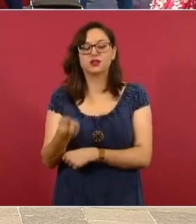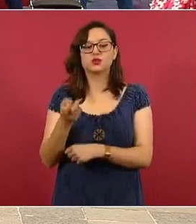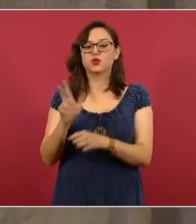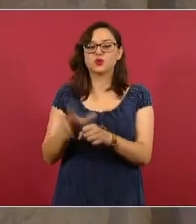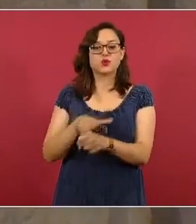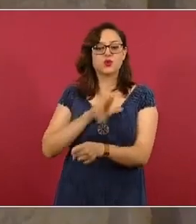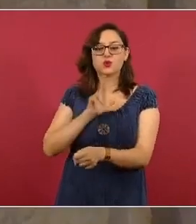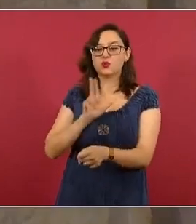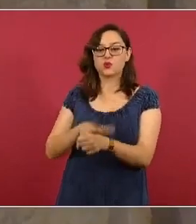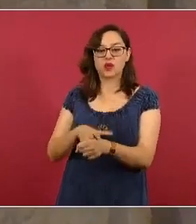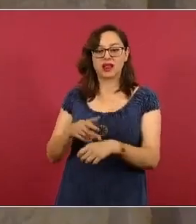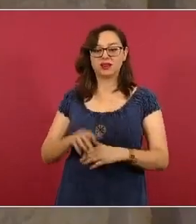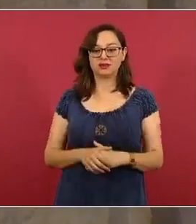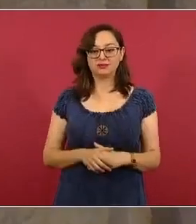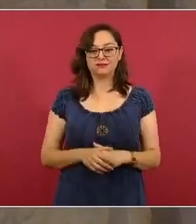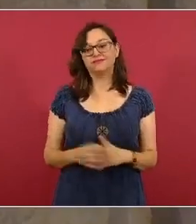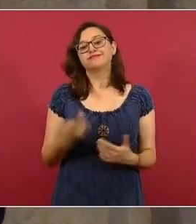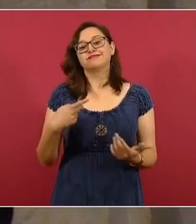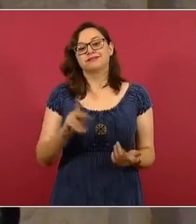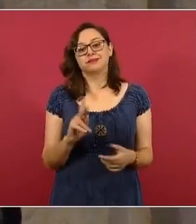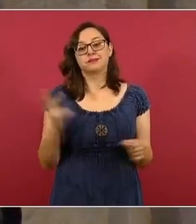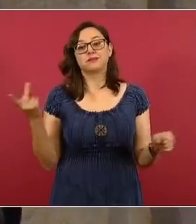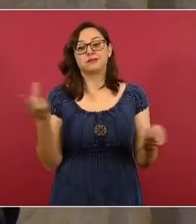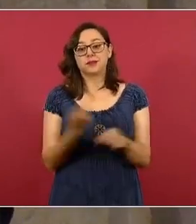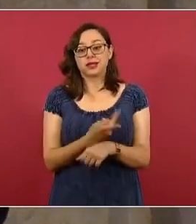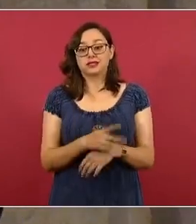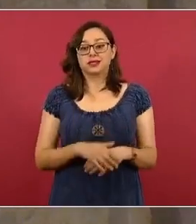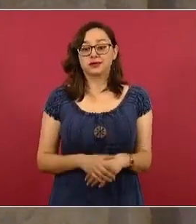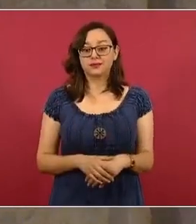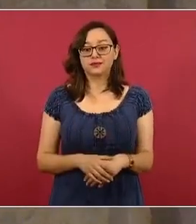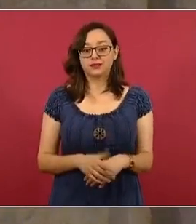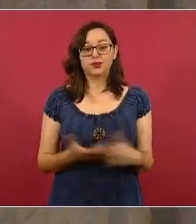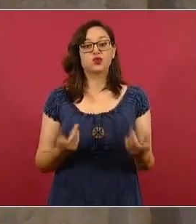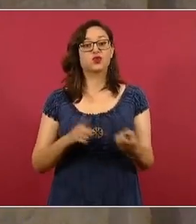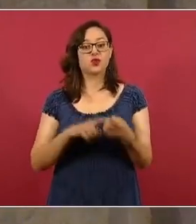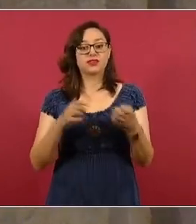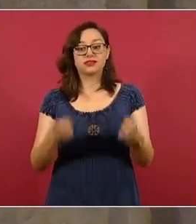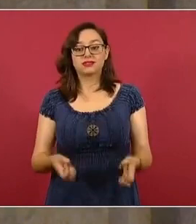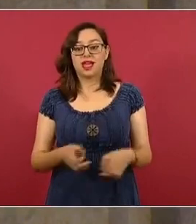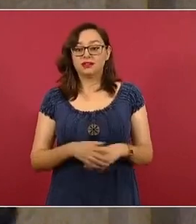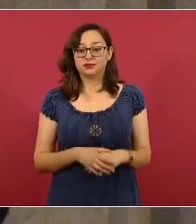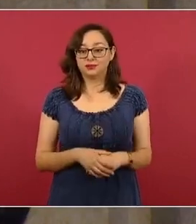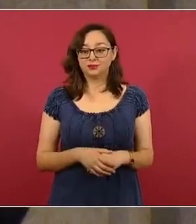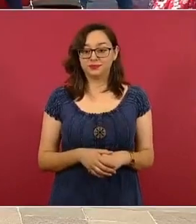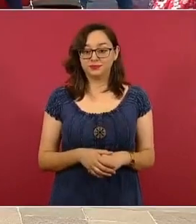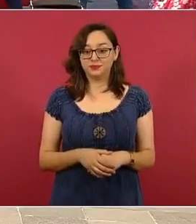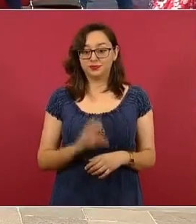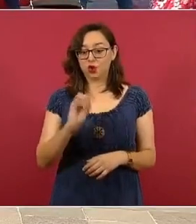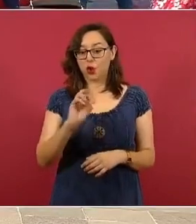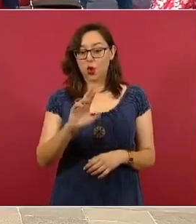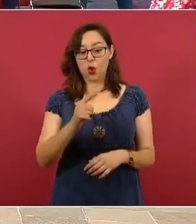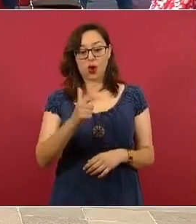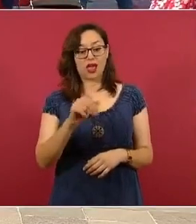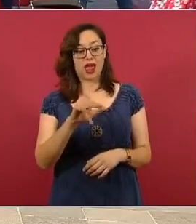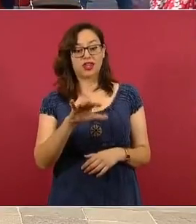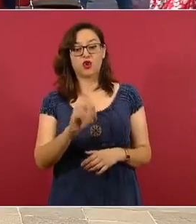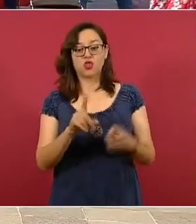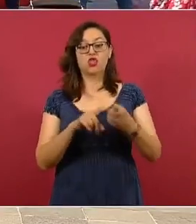sí, pero ¿dónde está el fertilizante orgánico? Hay que